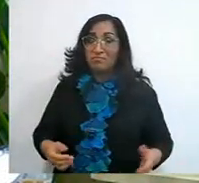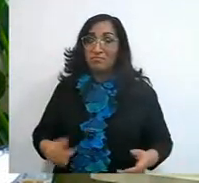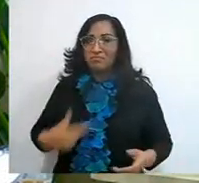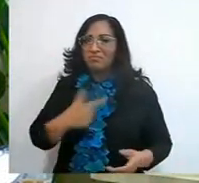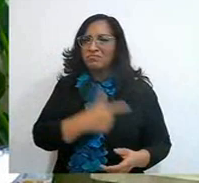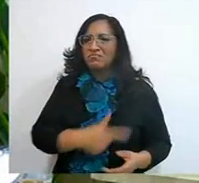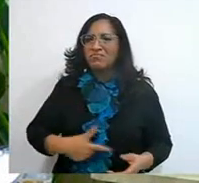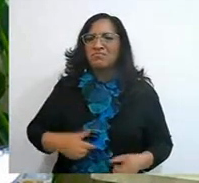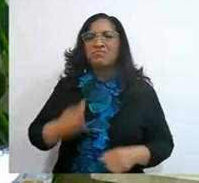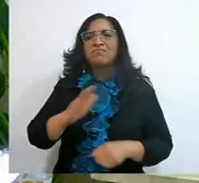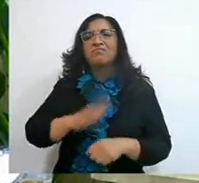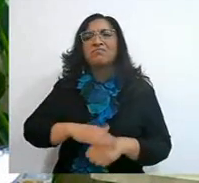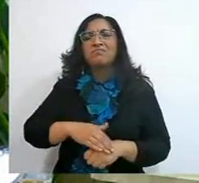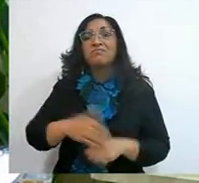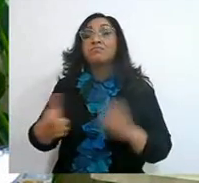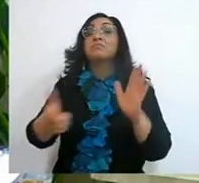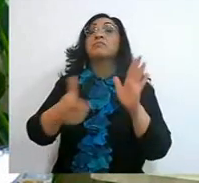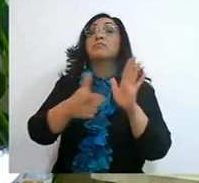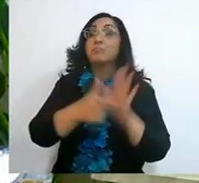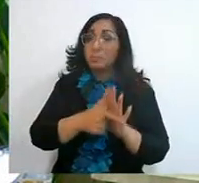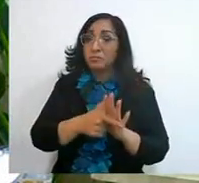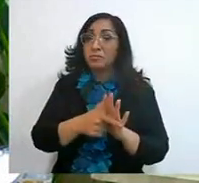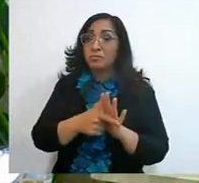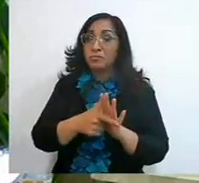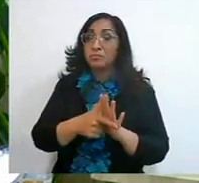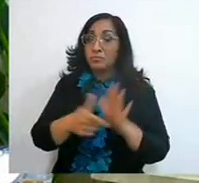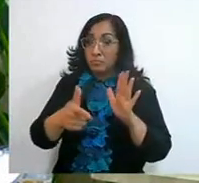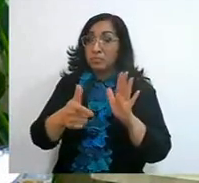que la ley mata,